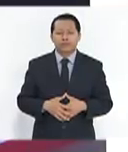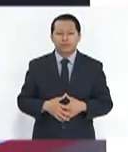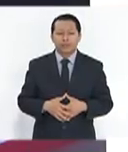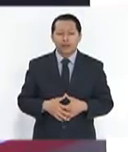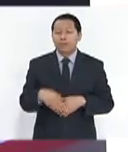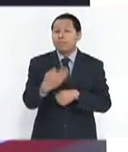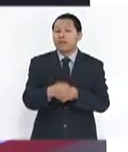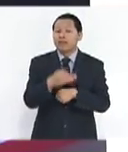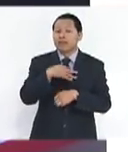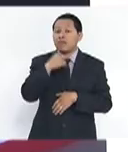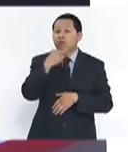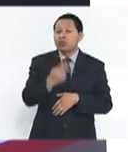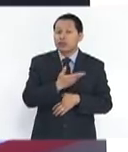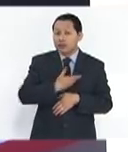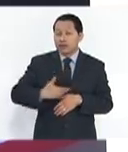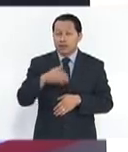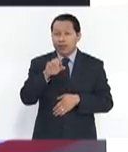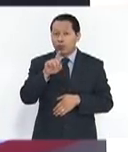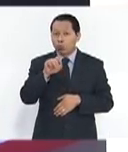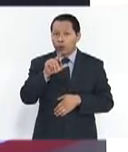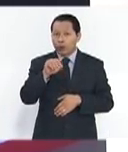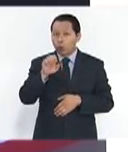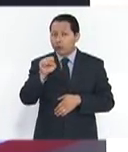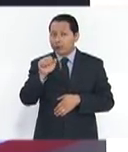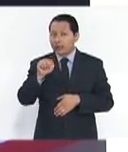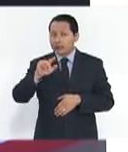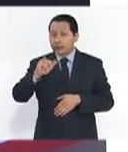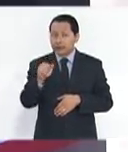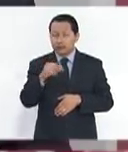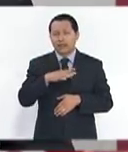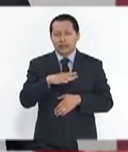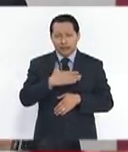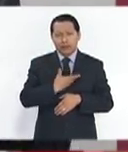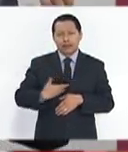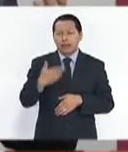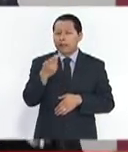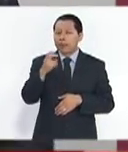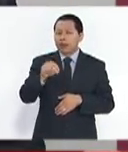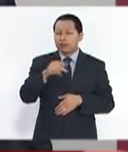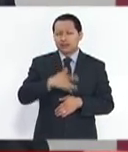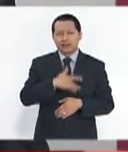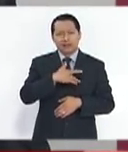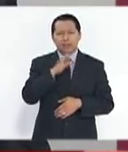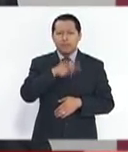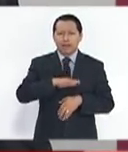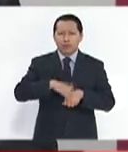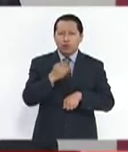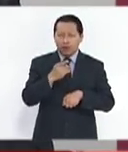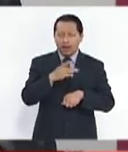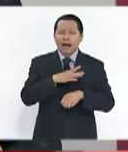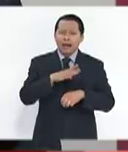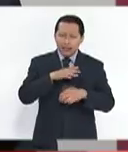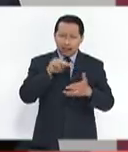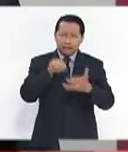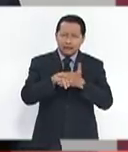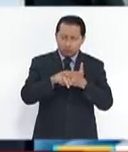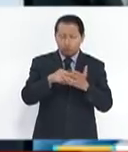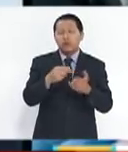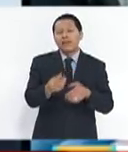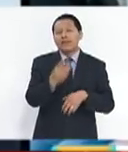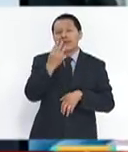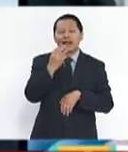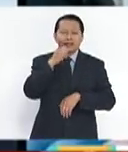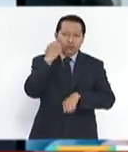Mientras tanto, el vocero de la presidencia, Eduardo Sánchez, aseguró que el presidente Enrique Peña Nieto se encuentra indignado por el asesinato de los 3 estudiantes de cine